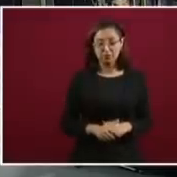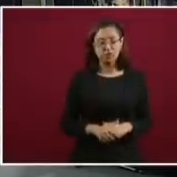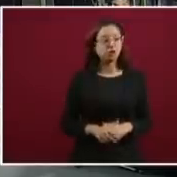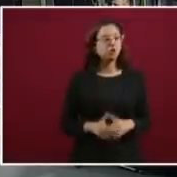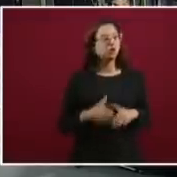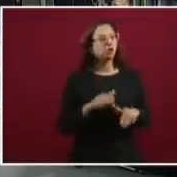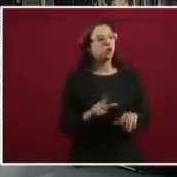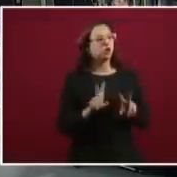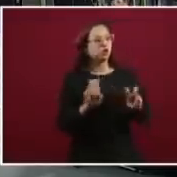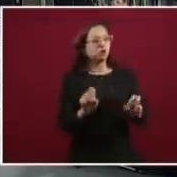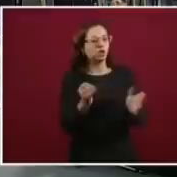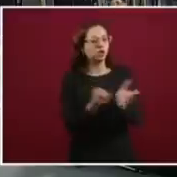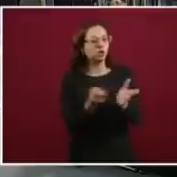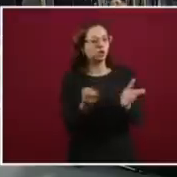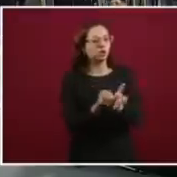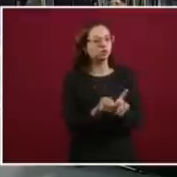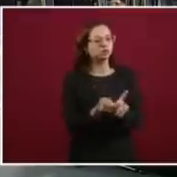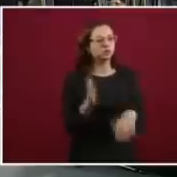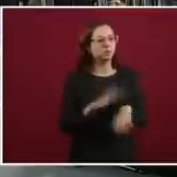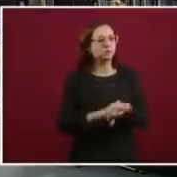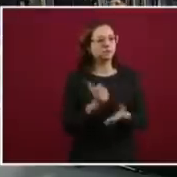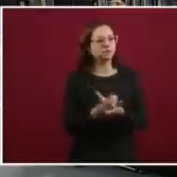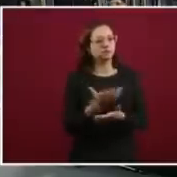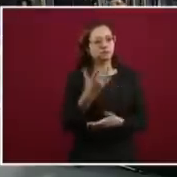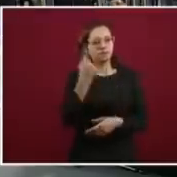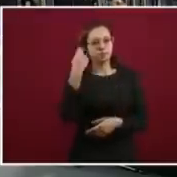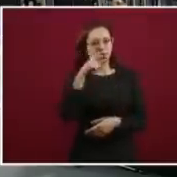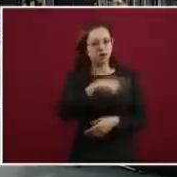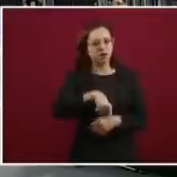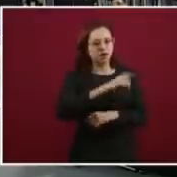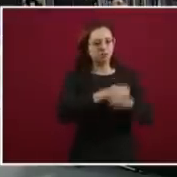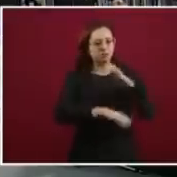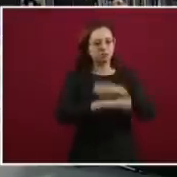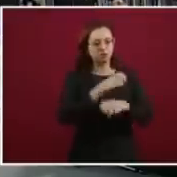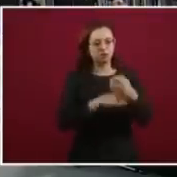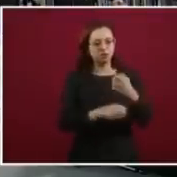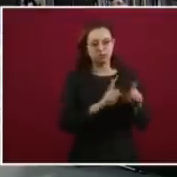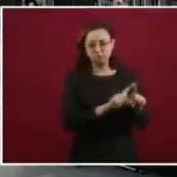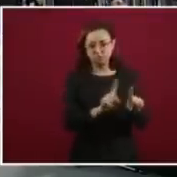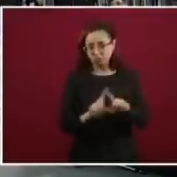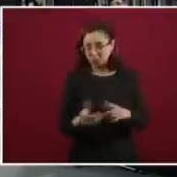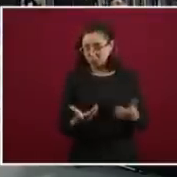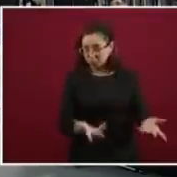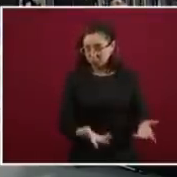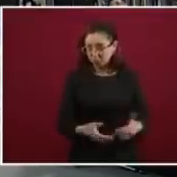2 hacia los empresarios dividendos cosas así